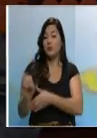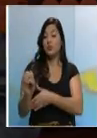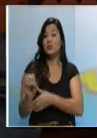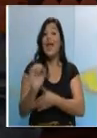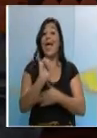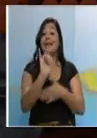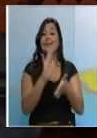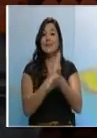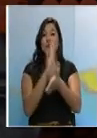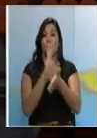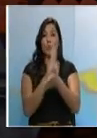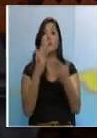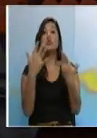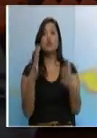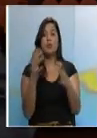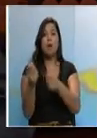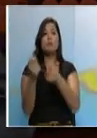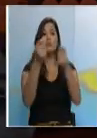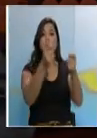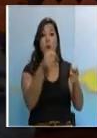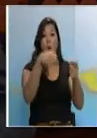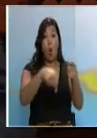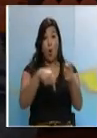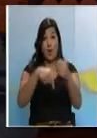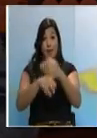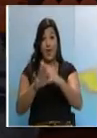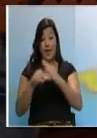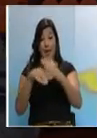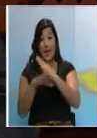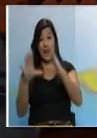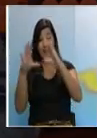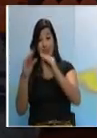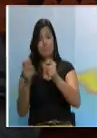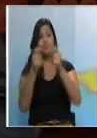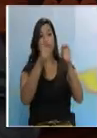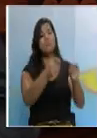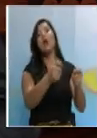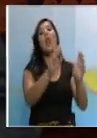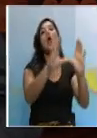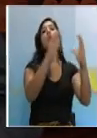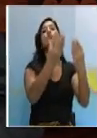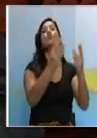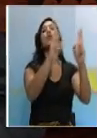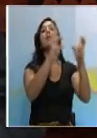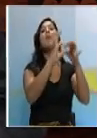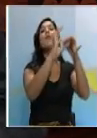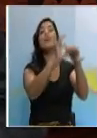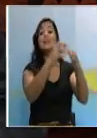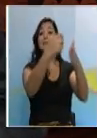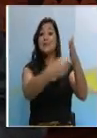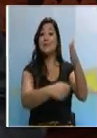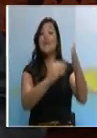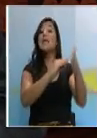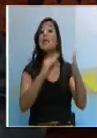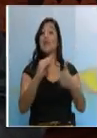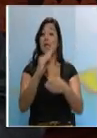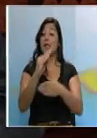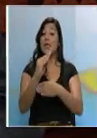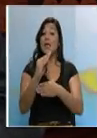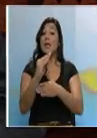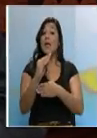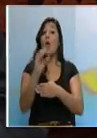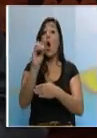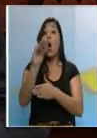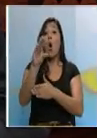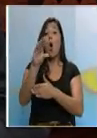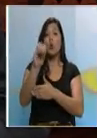Ese documento ya fue remitido esta tarde a la Comisión de Asuntos Hacendarios y en efecto se reafirma por parte de